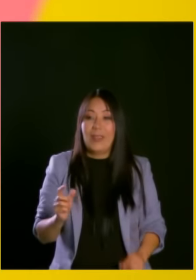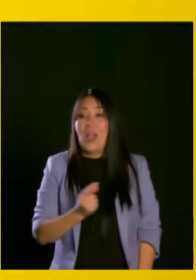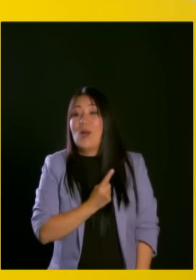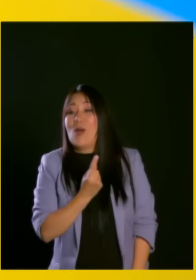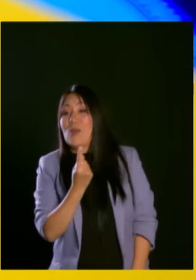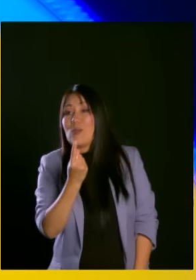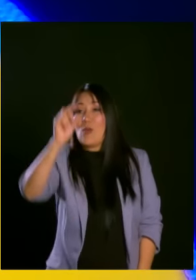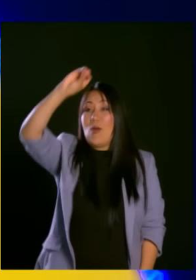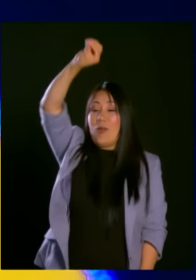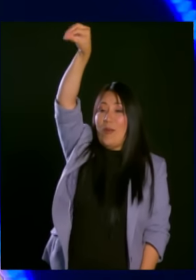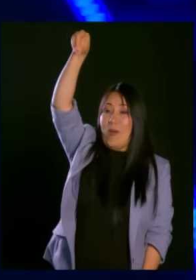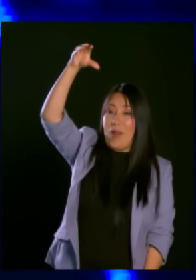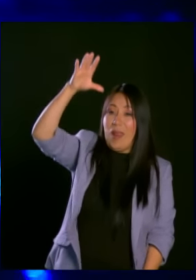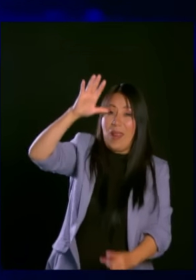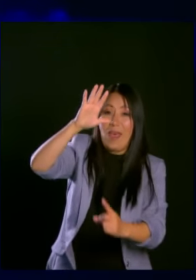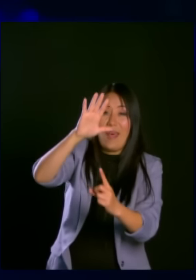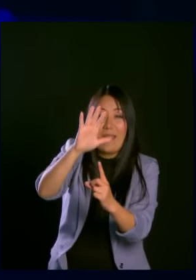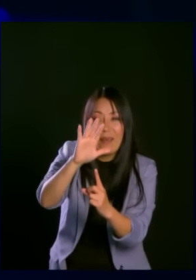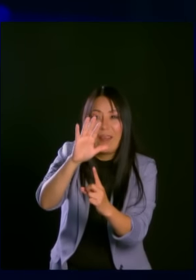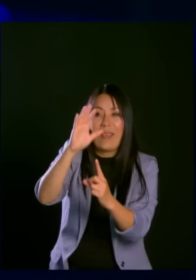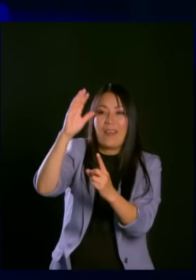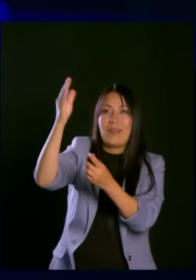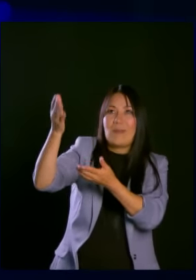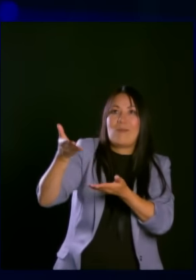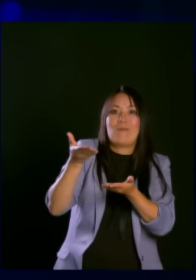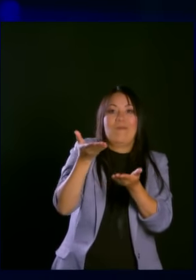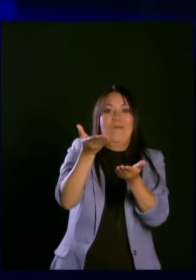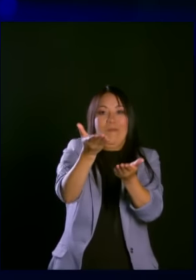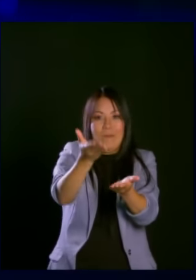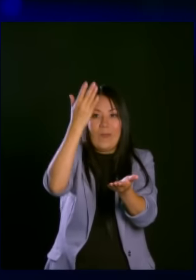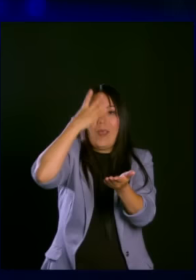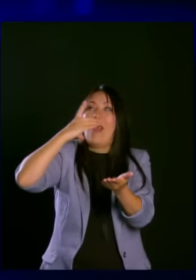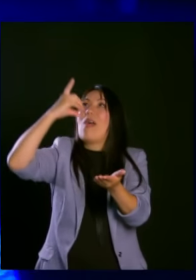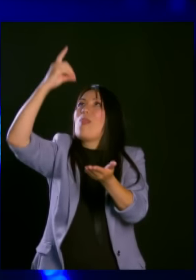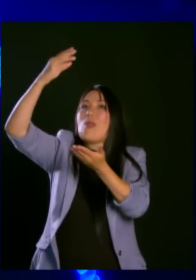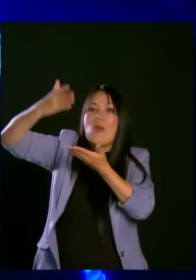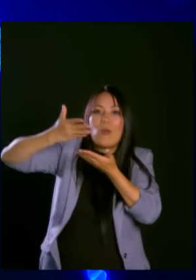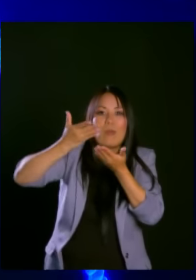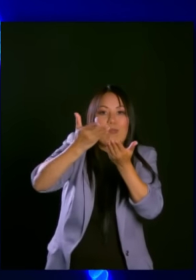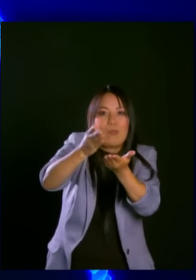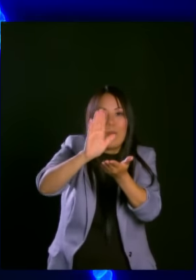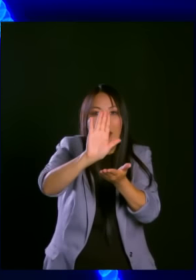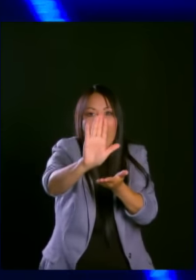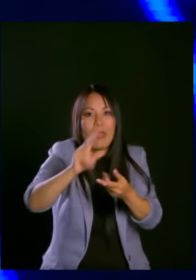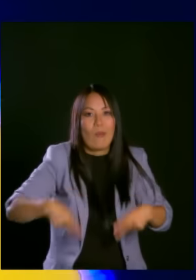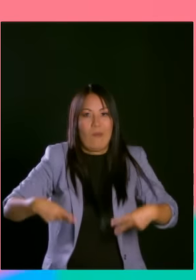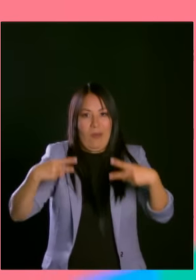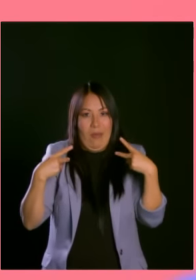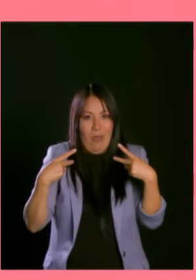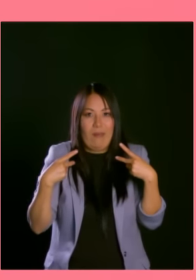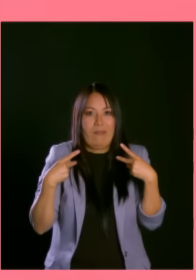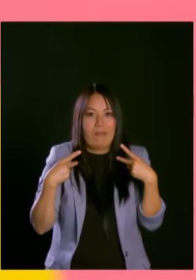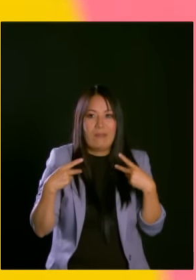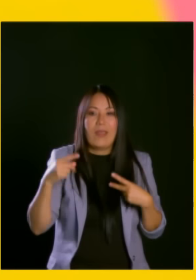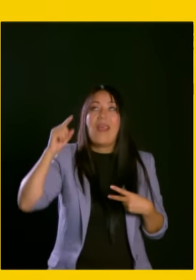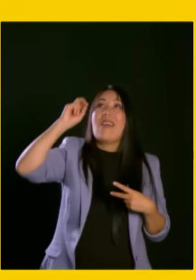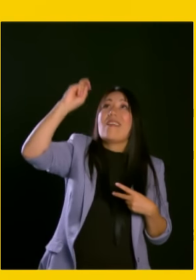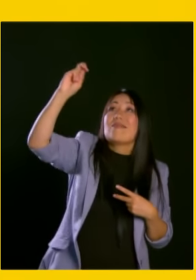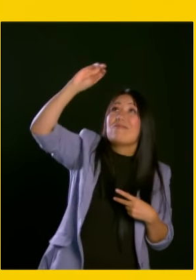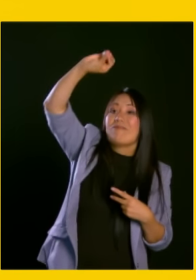la gracia dada y otorgada por Dios mismo a tu vida. Esa es la gracia que